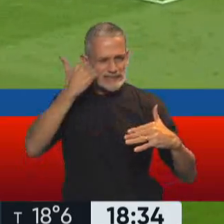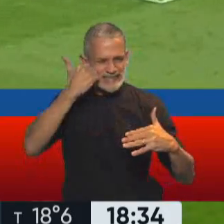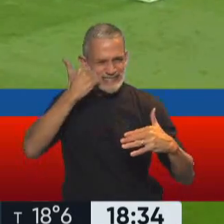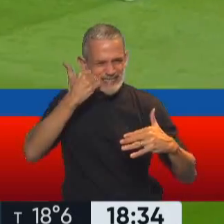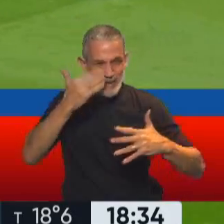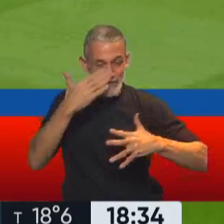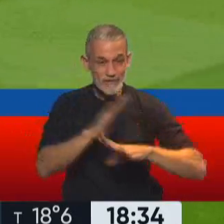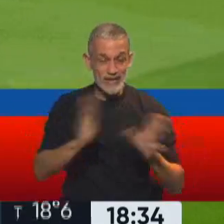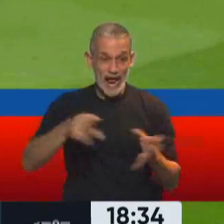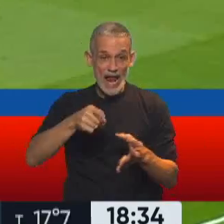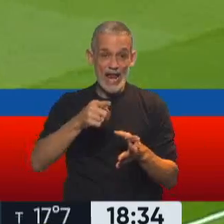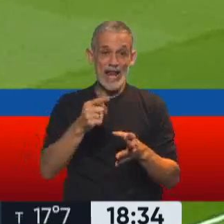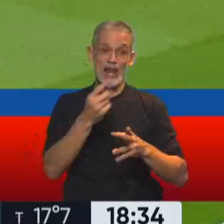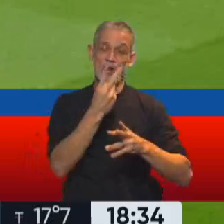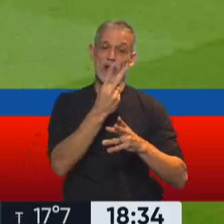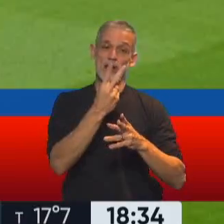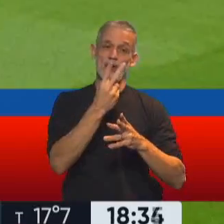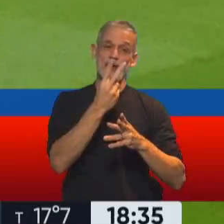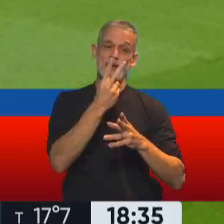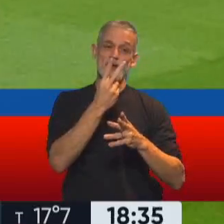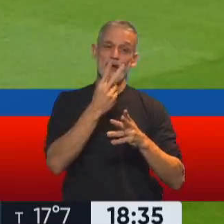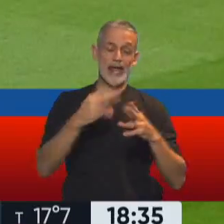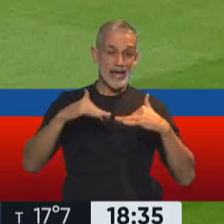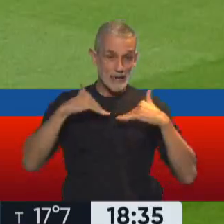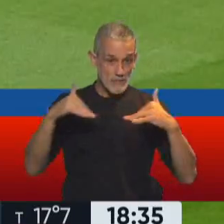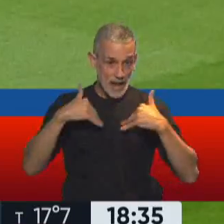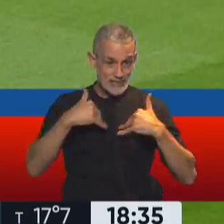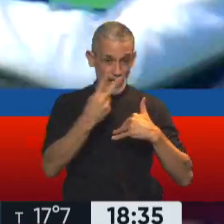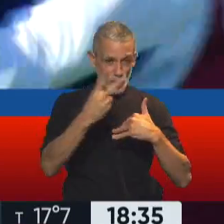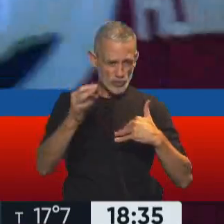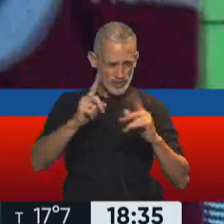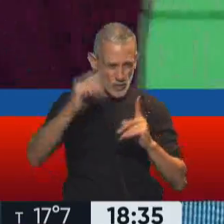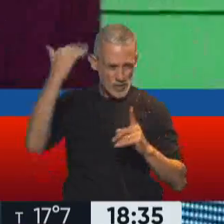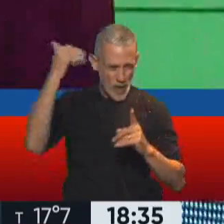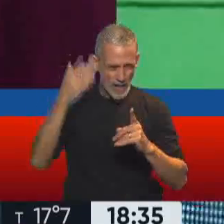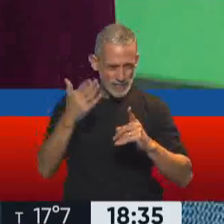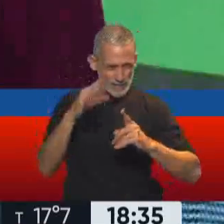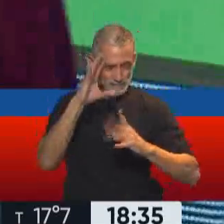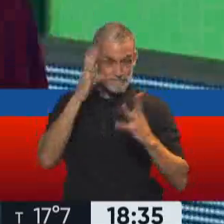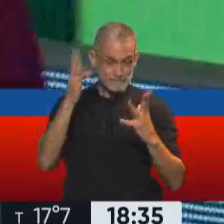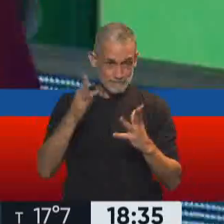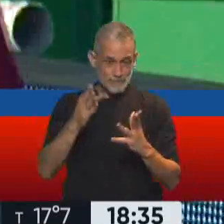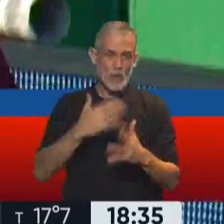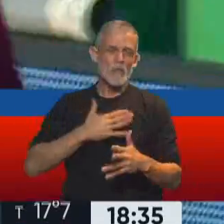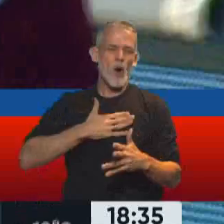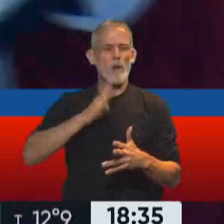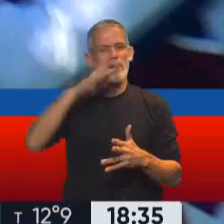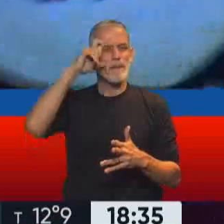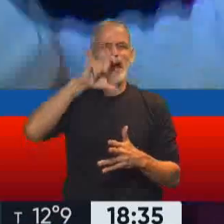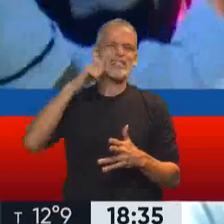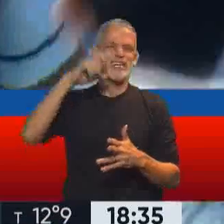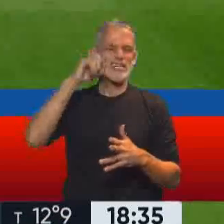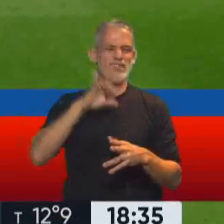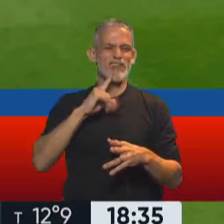verdad que dije el partido al cielo de gimnasia dije pero qué mal está con barça le echaste voz por desgracia se complica